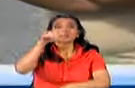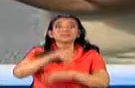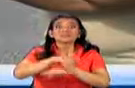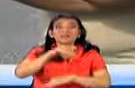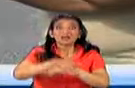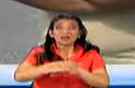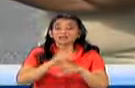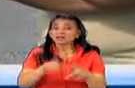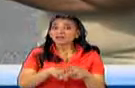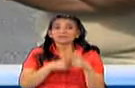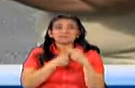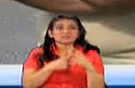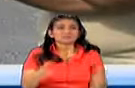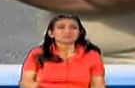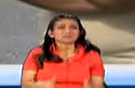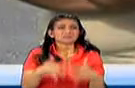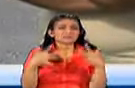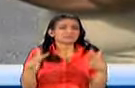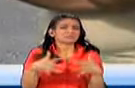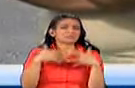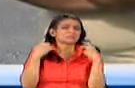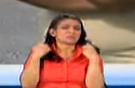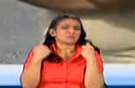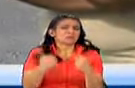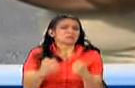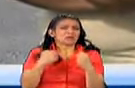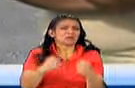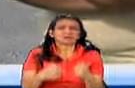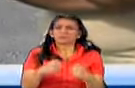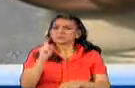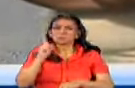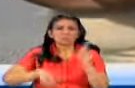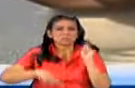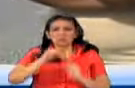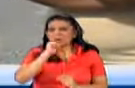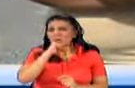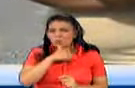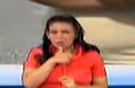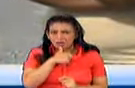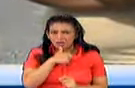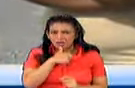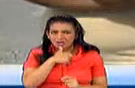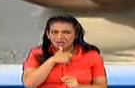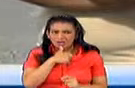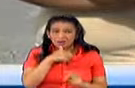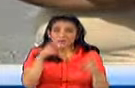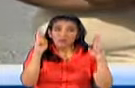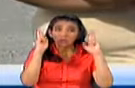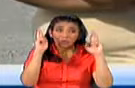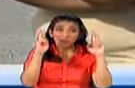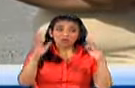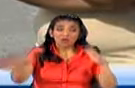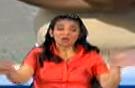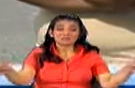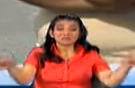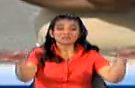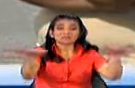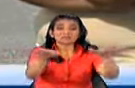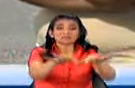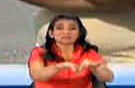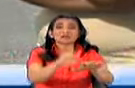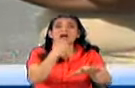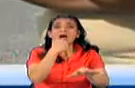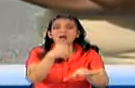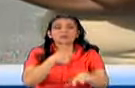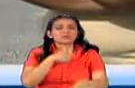en adelante emana unos olores fuertísimos, unos olores que no se puede aguantar. Queremos ver si es que le cierran esa quebrada o qué le hacen,